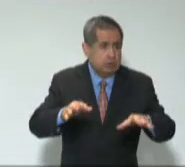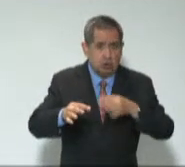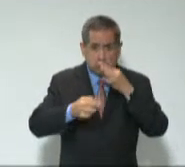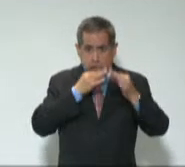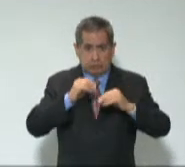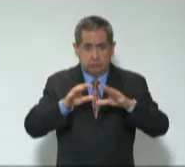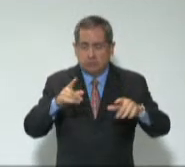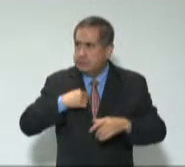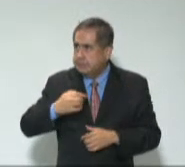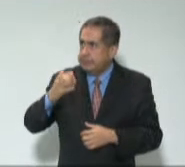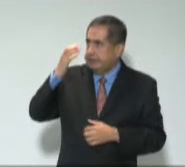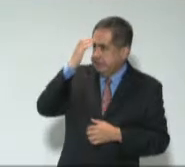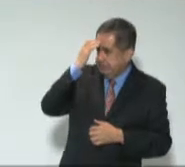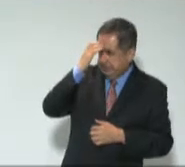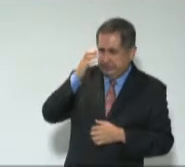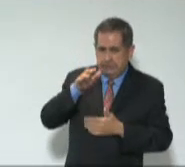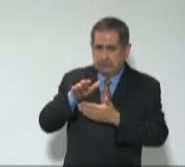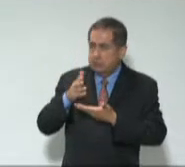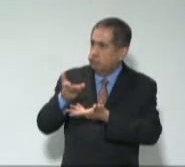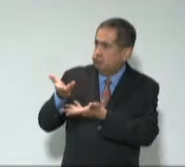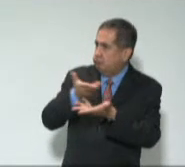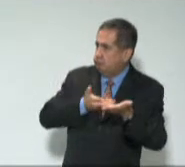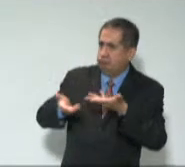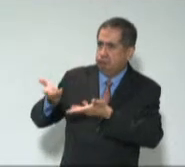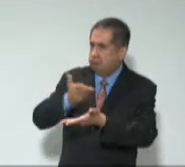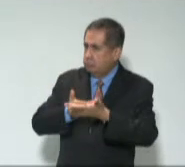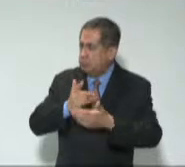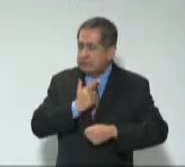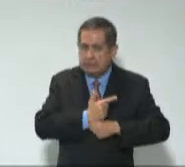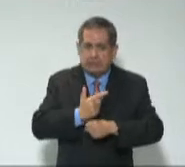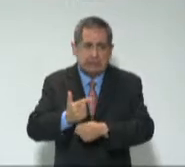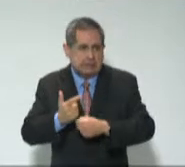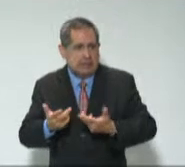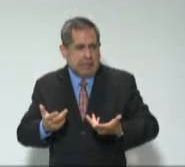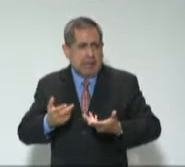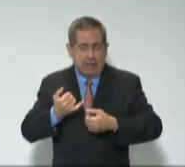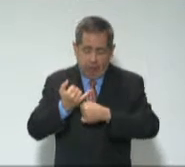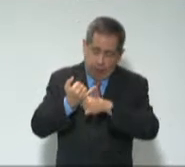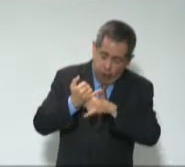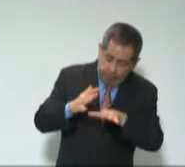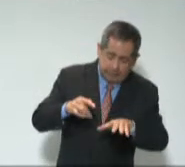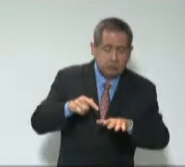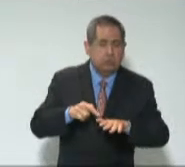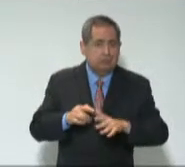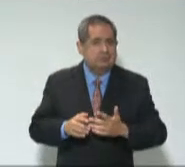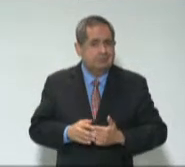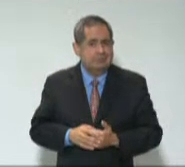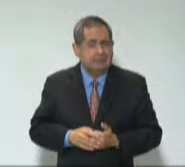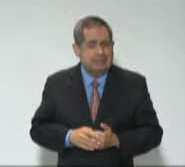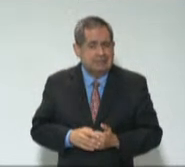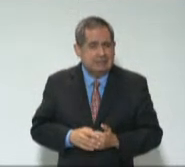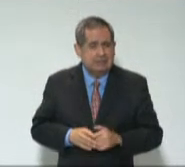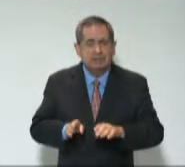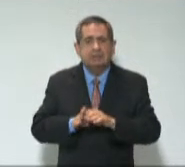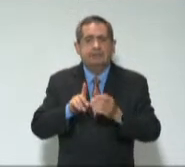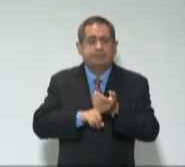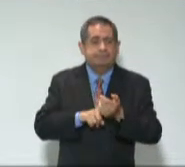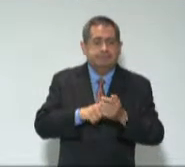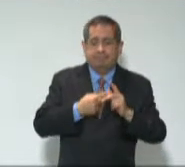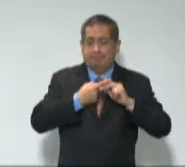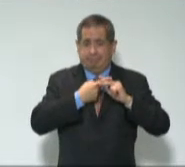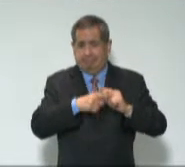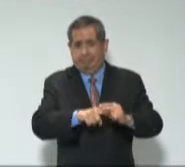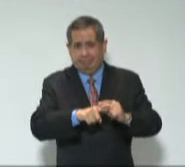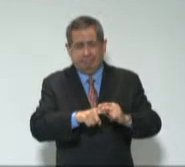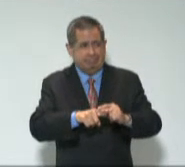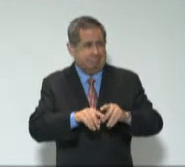Incluso un entendimiento compartido pero hablando justamente del inicio de la de los problemas sanitarios